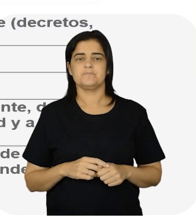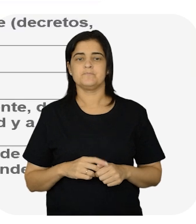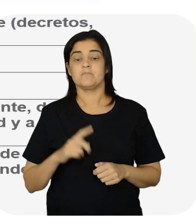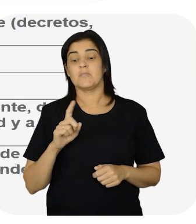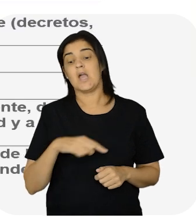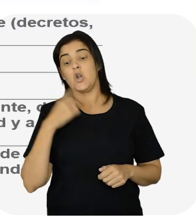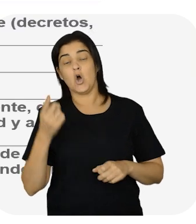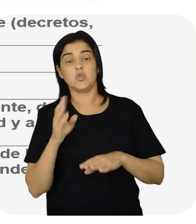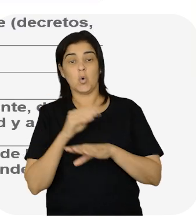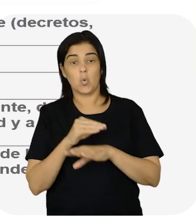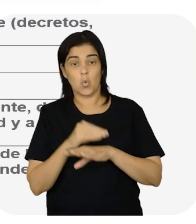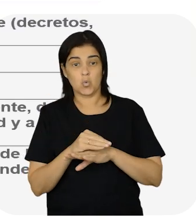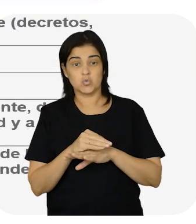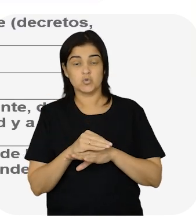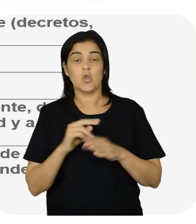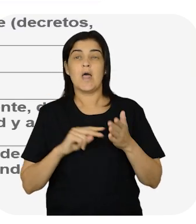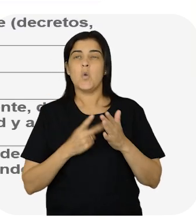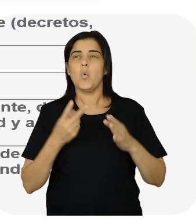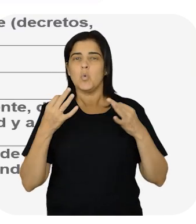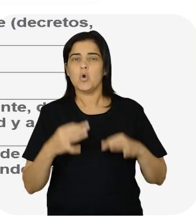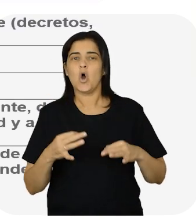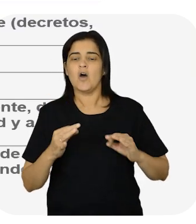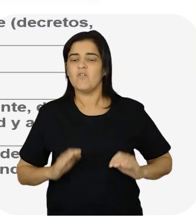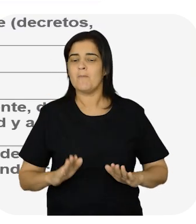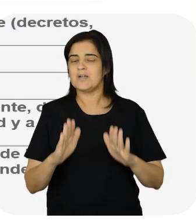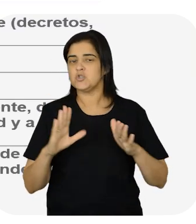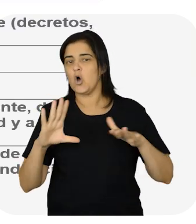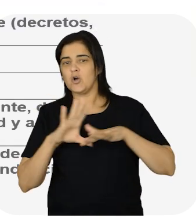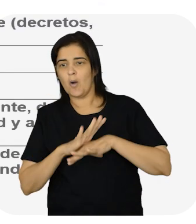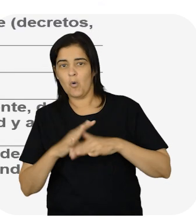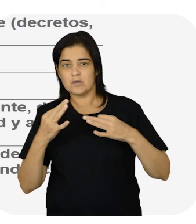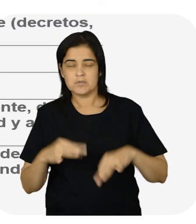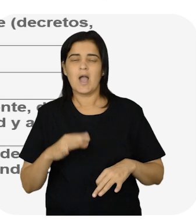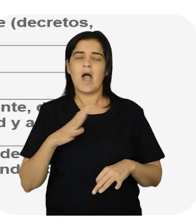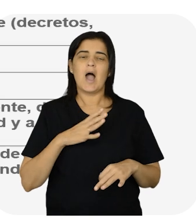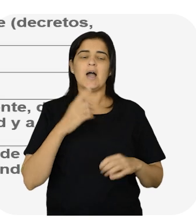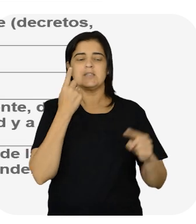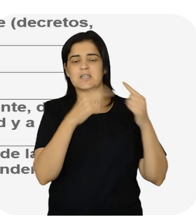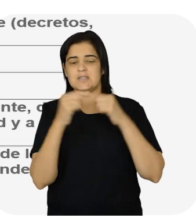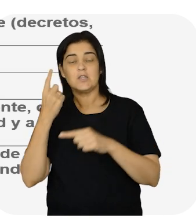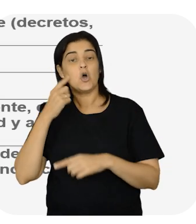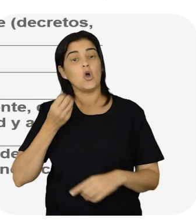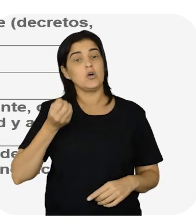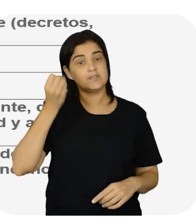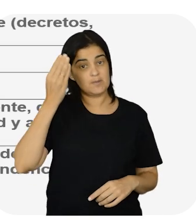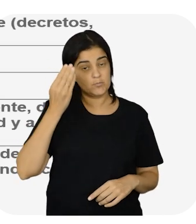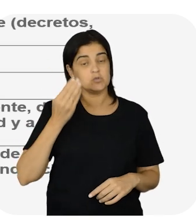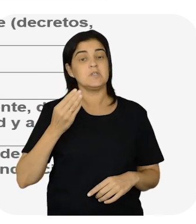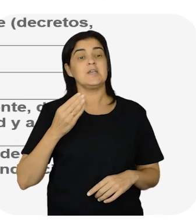En otros cursos del núcleo de formación común tenemos varios conceptos que